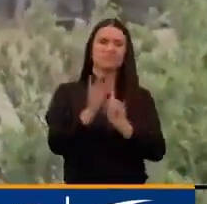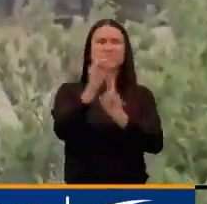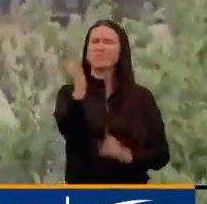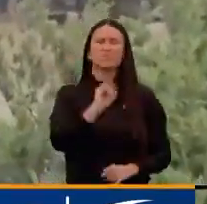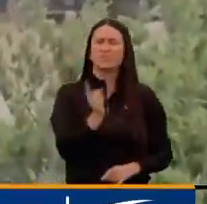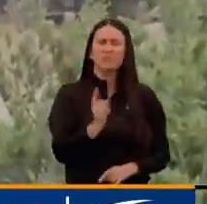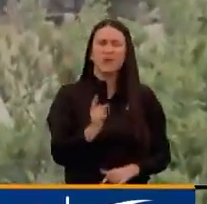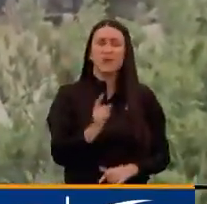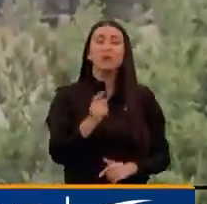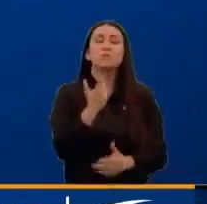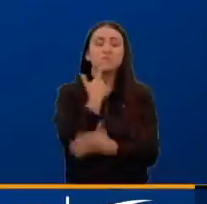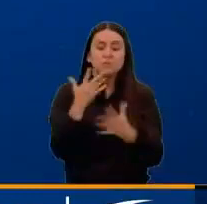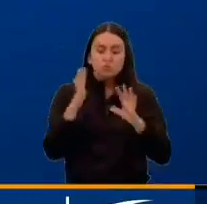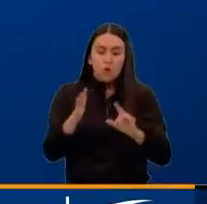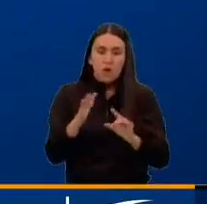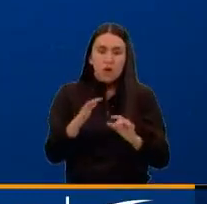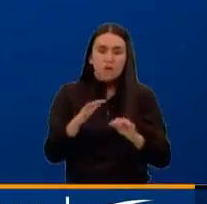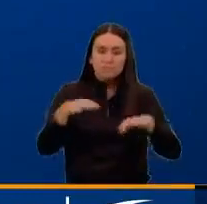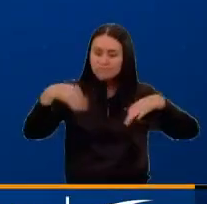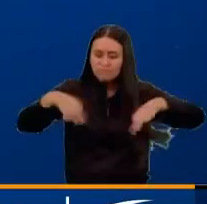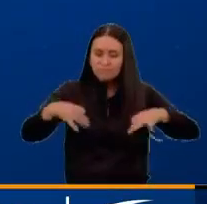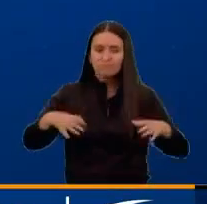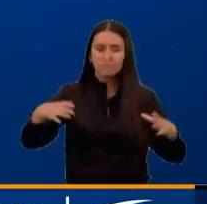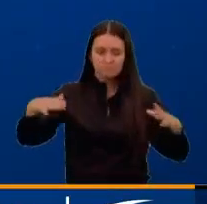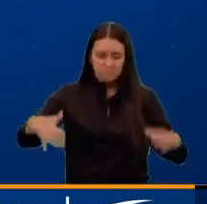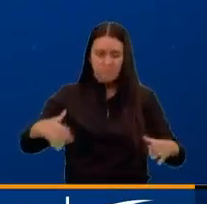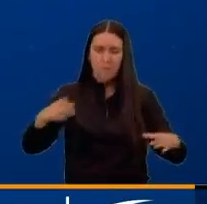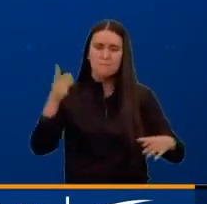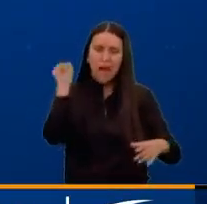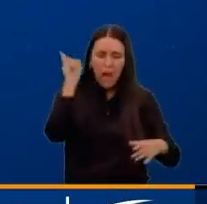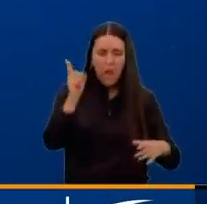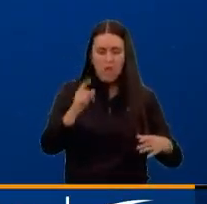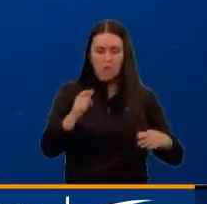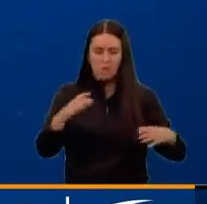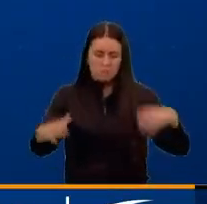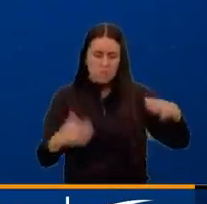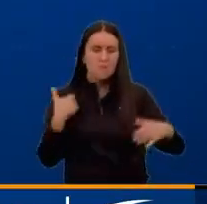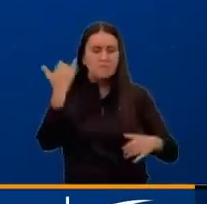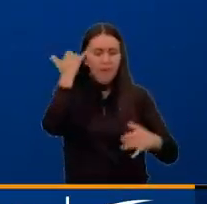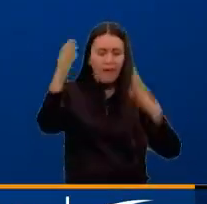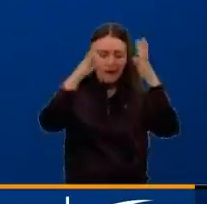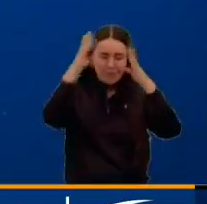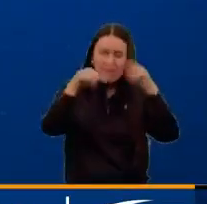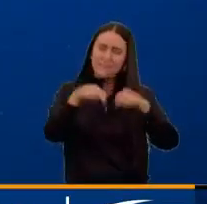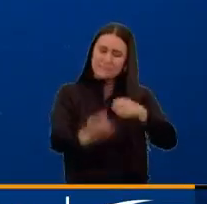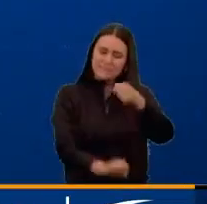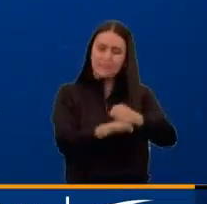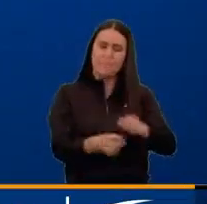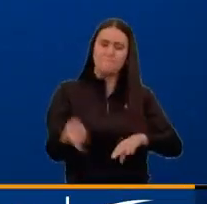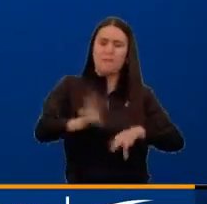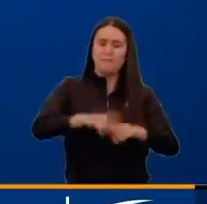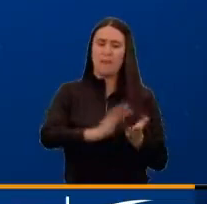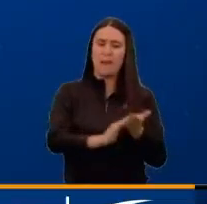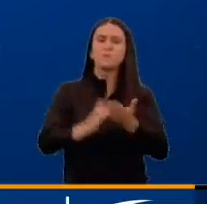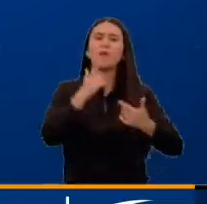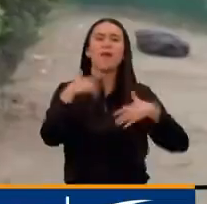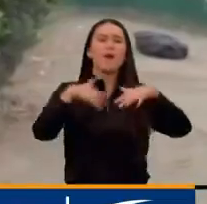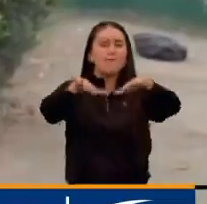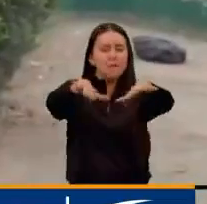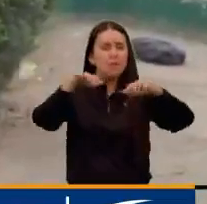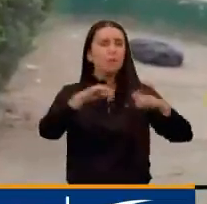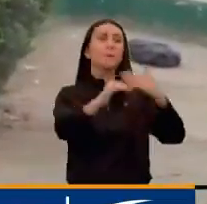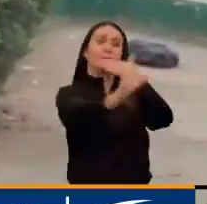fortalezcan todos esos instrumentos no convencionales que ellos tienen y que a la vez aportan a su música. Nos apoyen con eventos